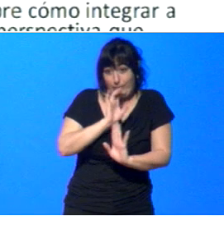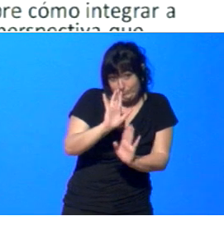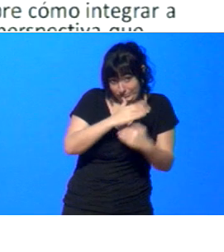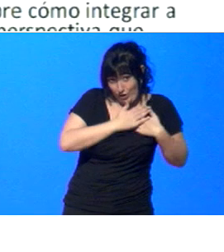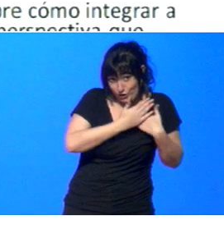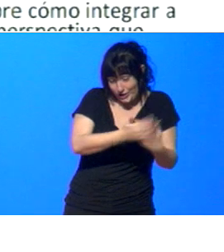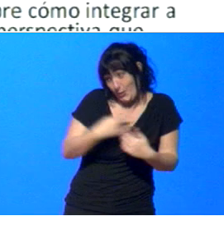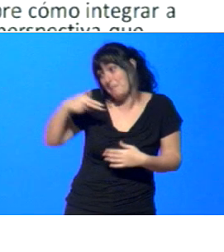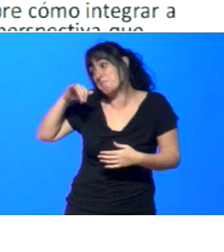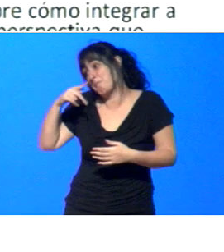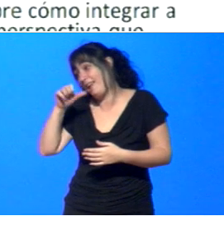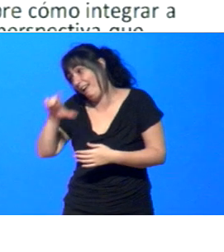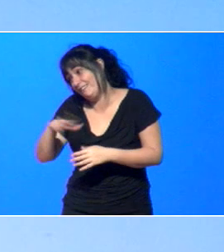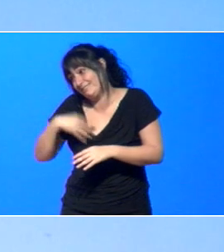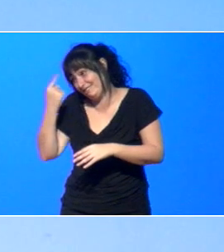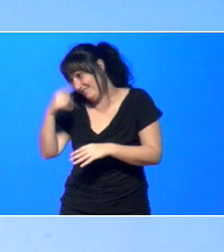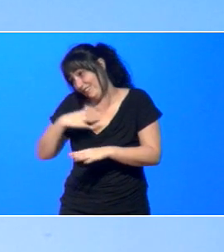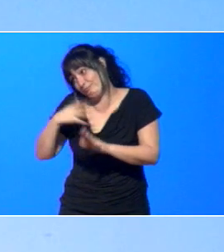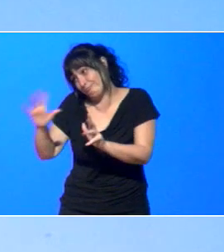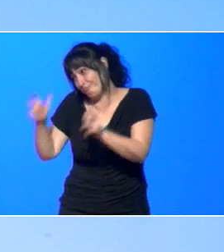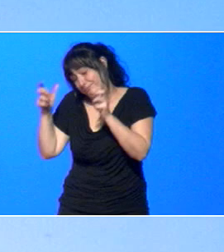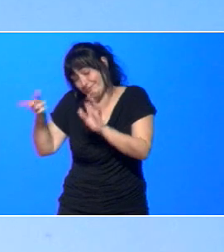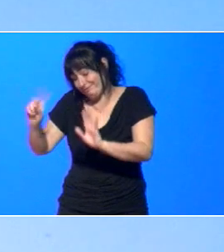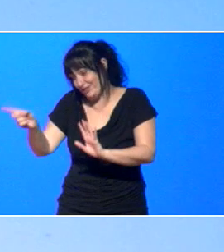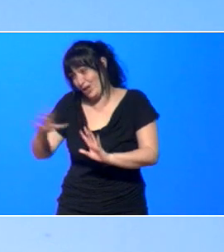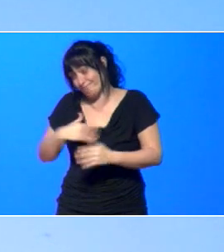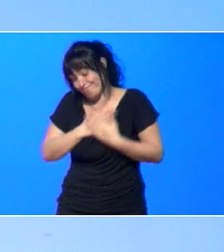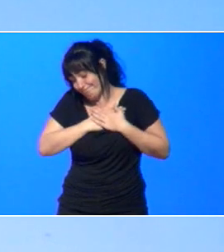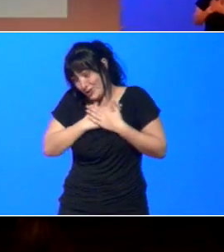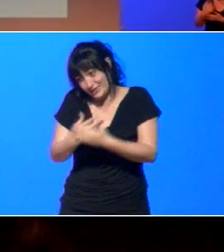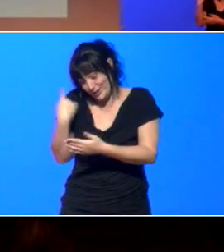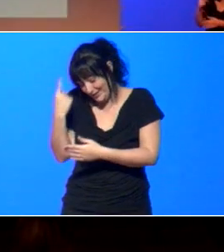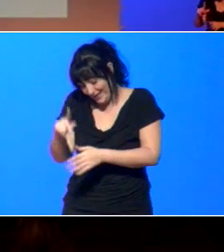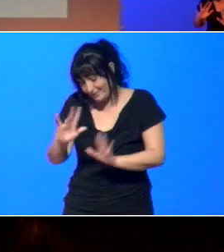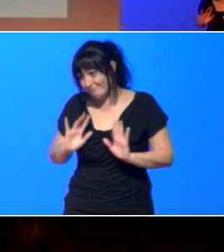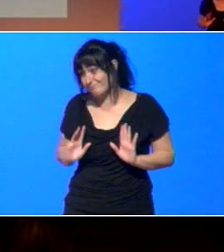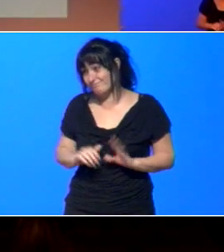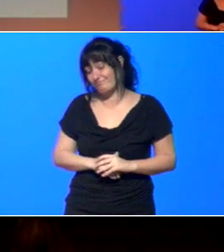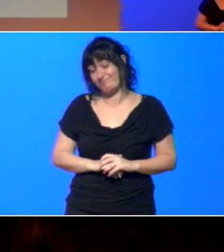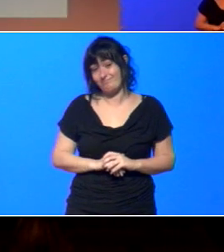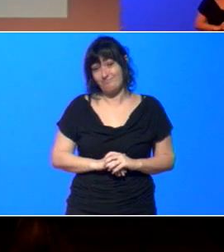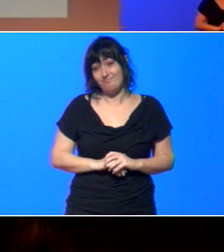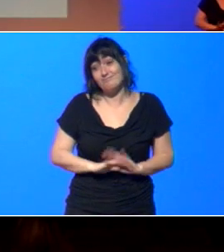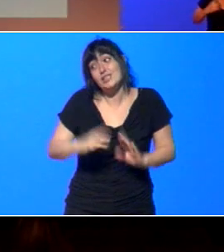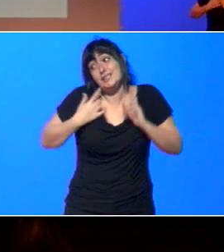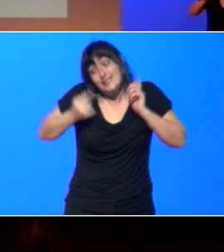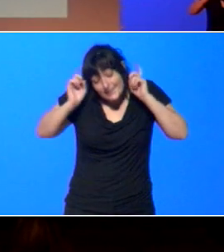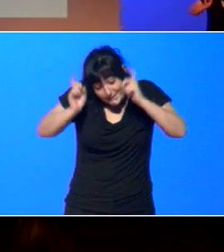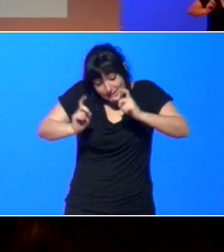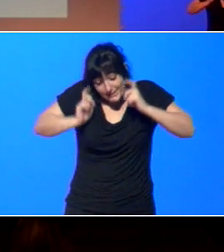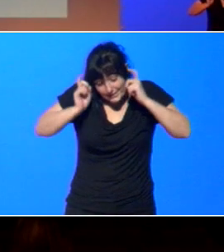sé que no lo he conseguido sé que no lo he conseguido pero pero lo he intentado